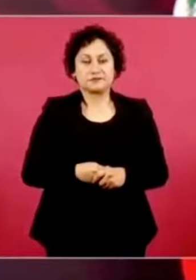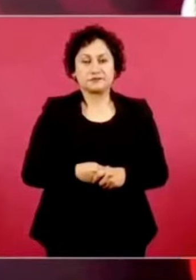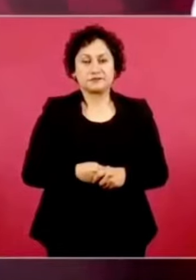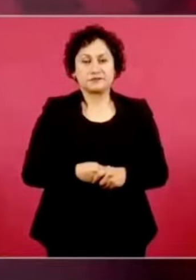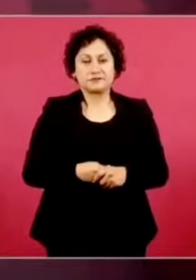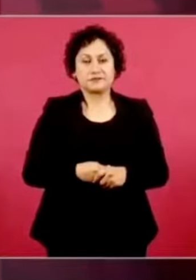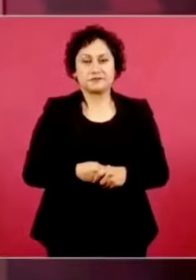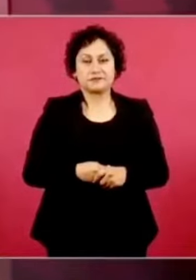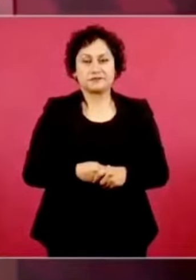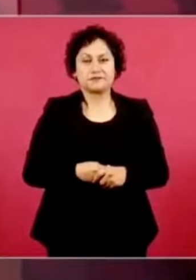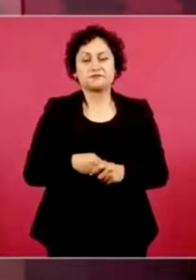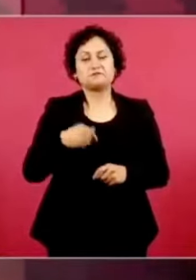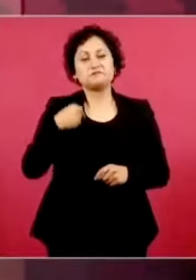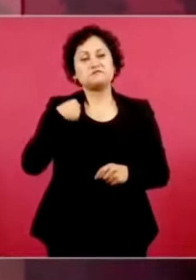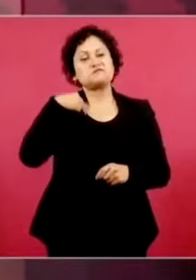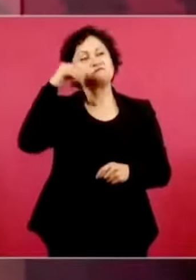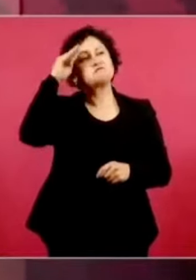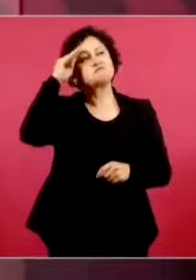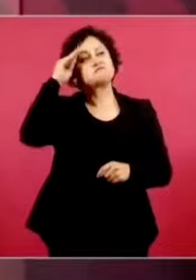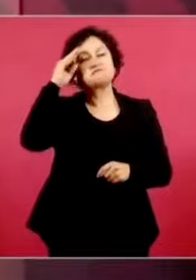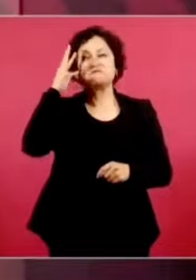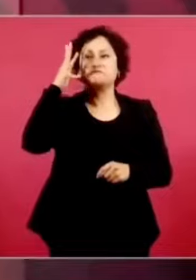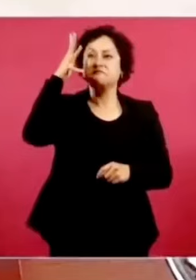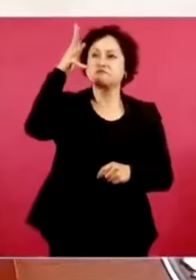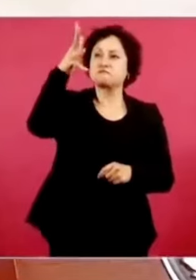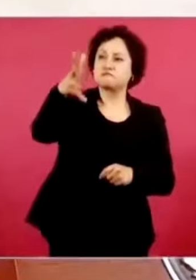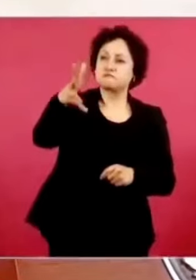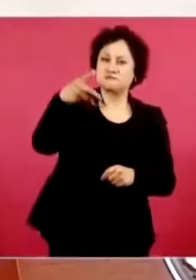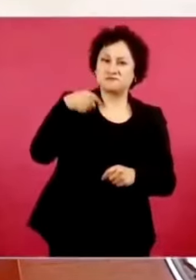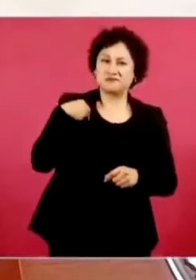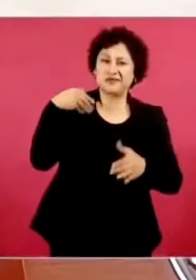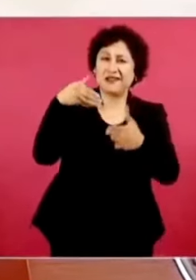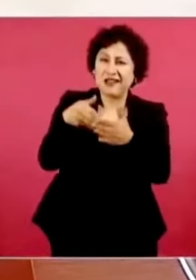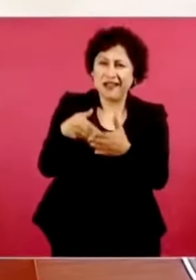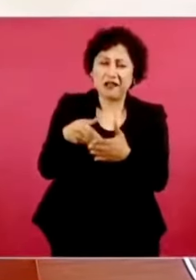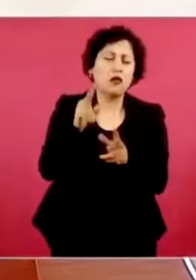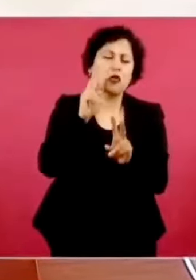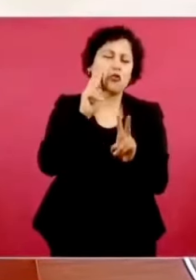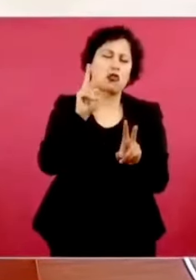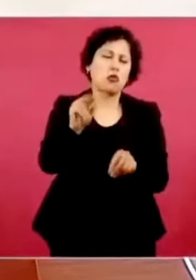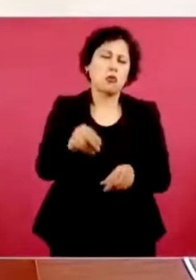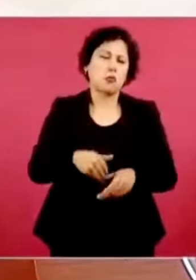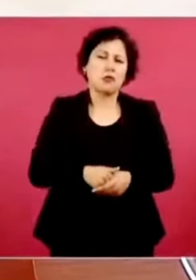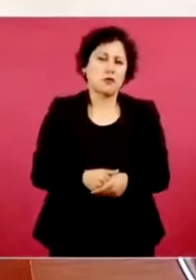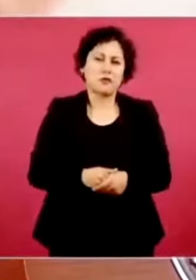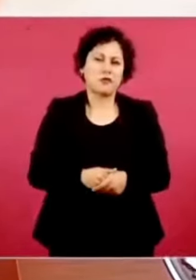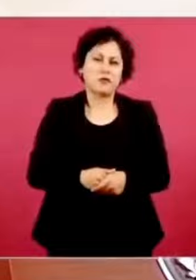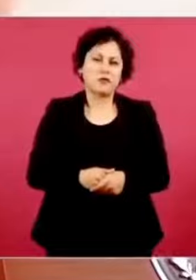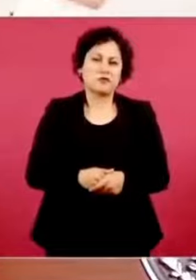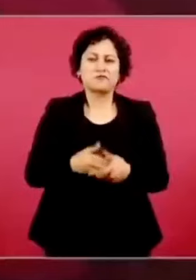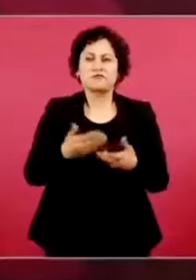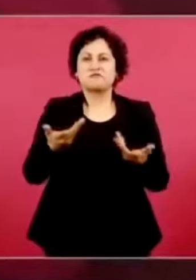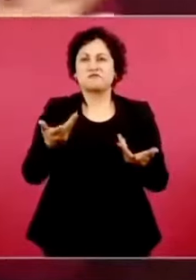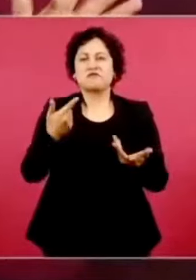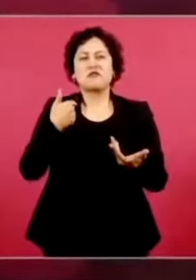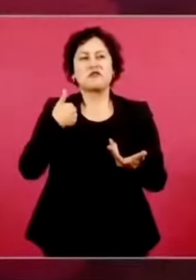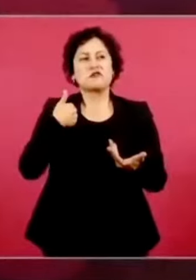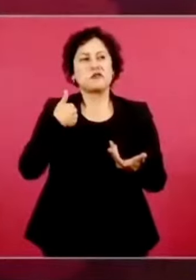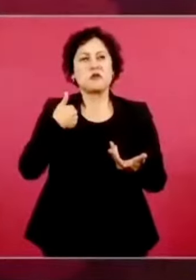ningún obstáculo, nada, nada, nada, nada, nada. No veo un panorama gris,